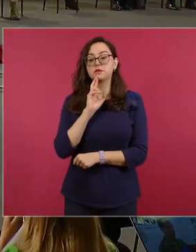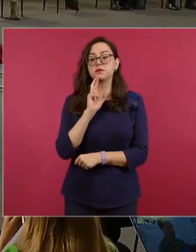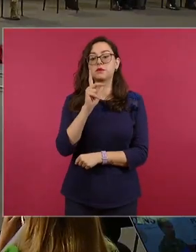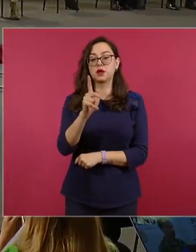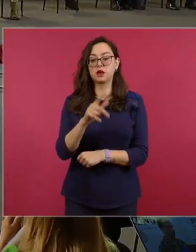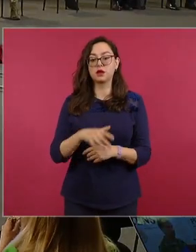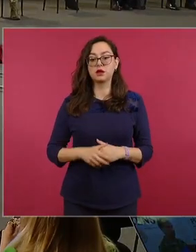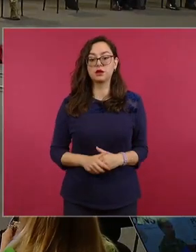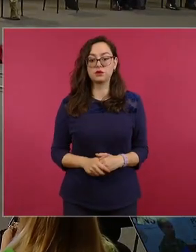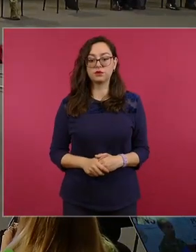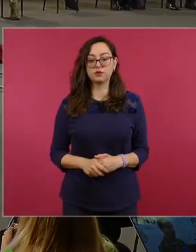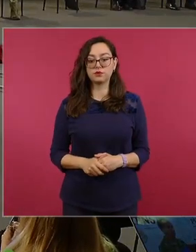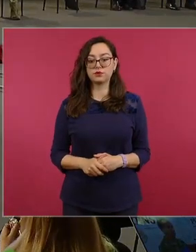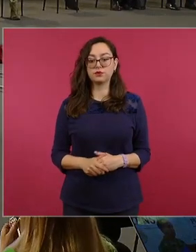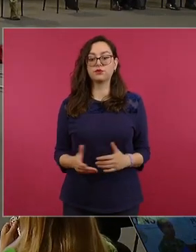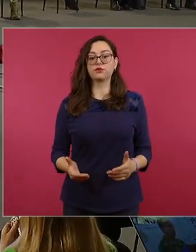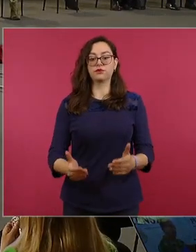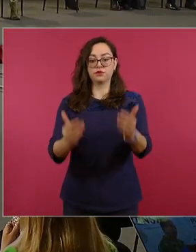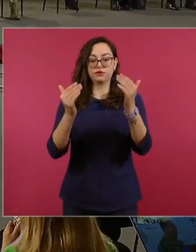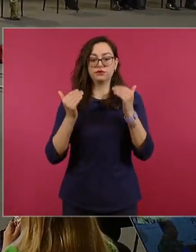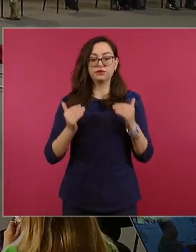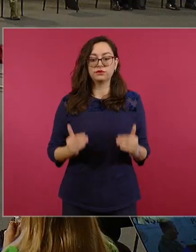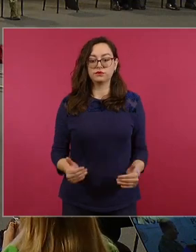A continuación, la sigue, por favor.